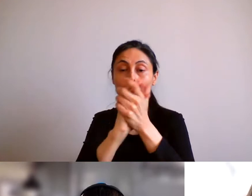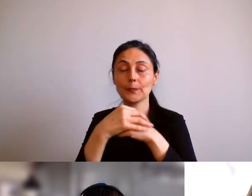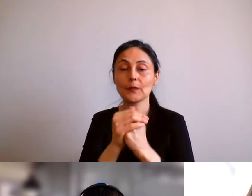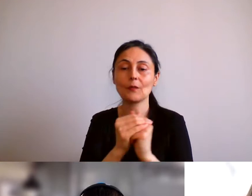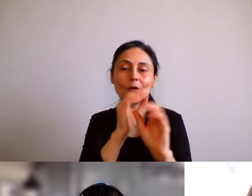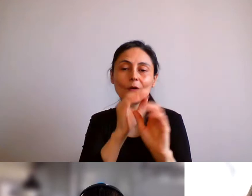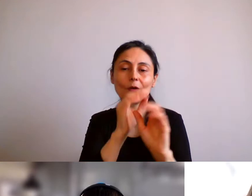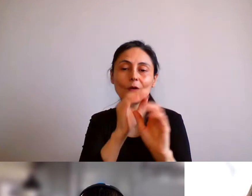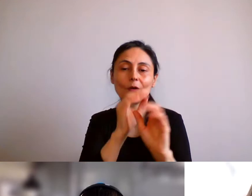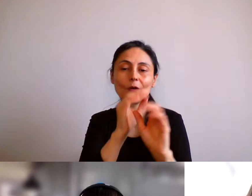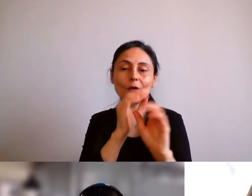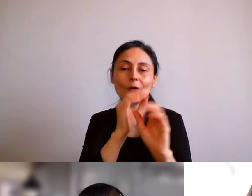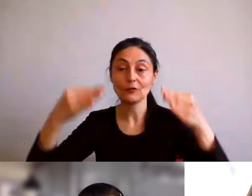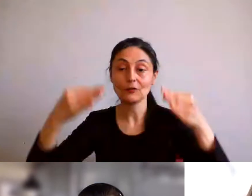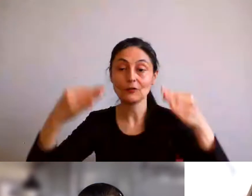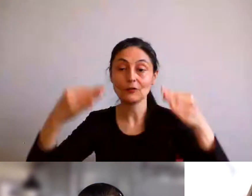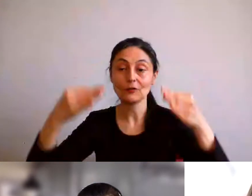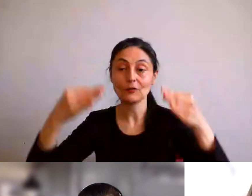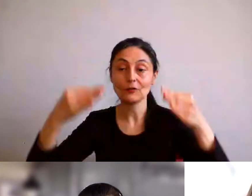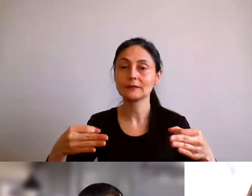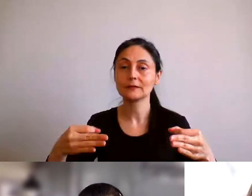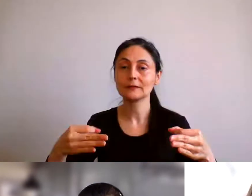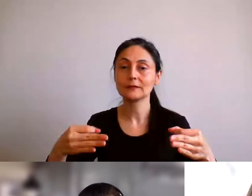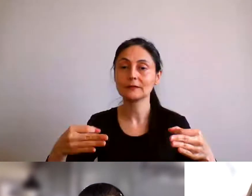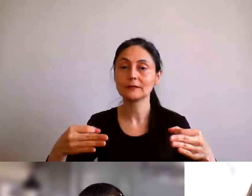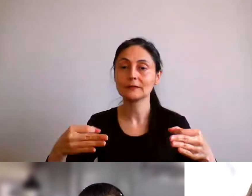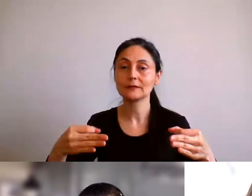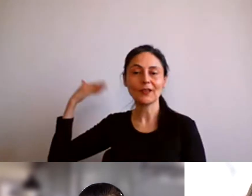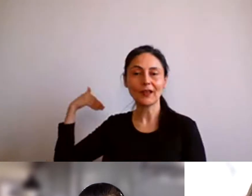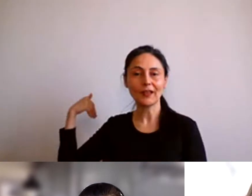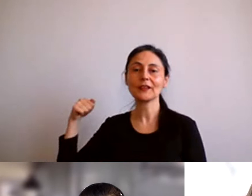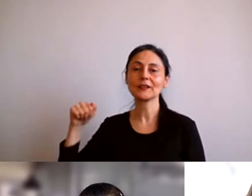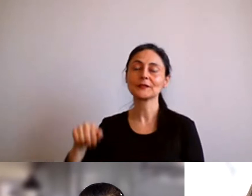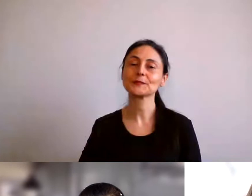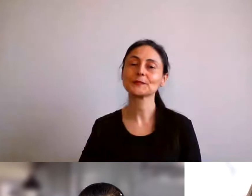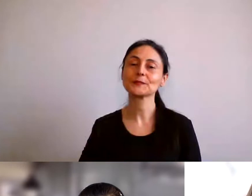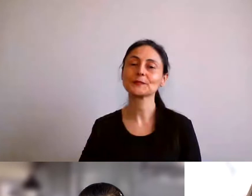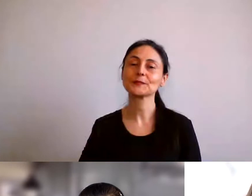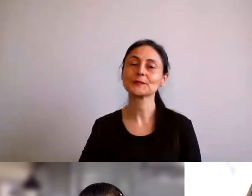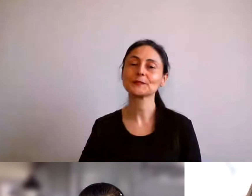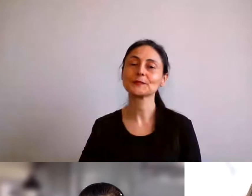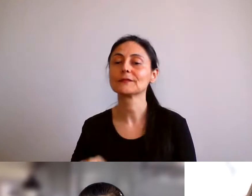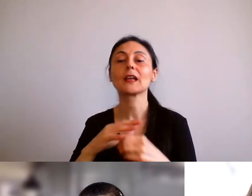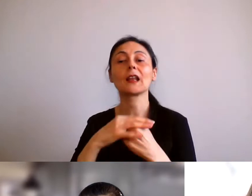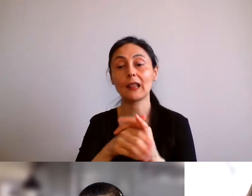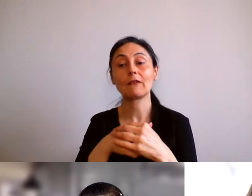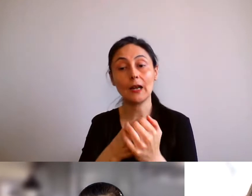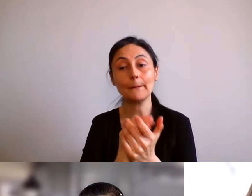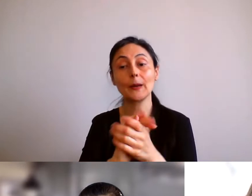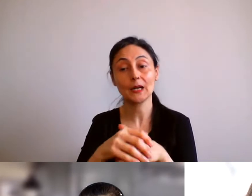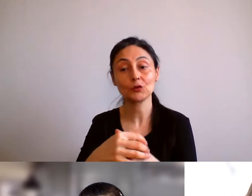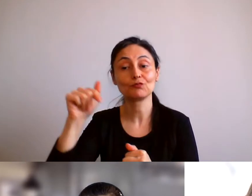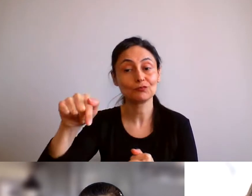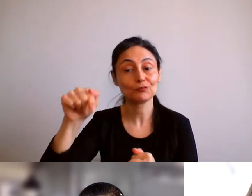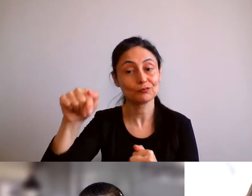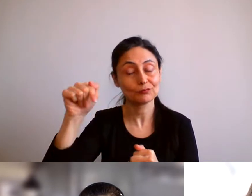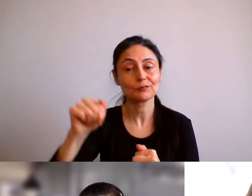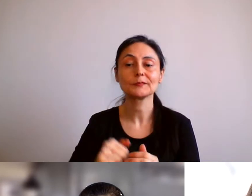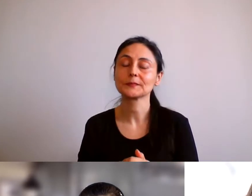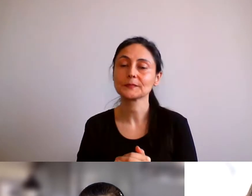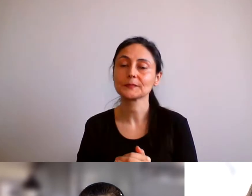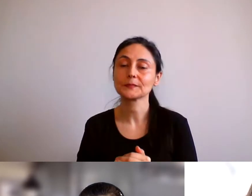yo creo que antes solo estábamos acostumbrados, como hace ahí Silvana con su gesto Navarrete, en lavarnos las manos. Antes era como un gesto casi